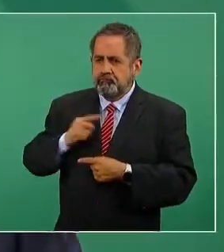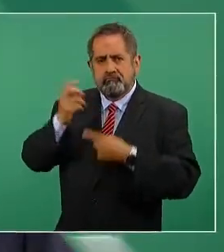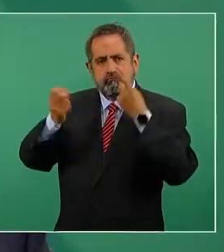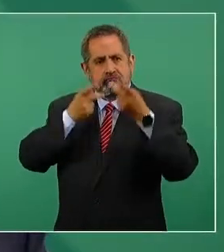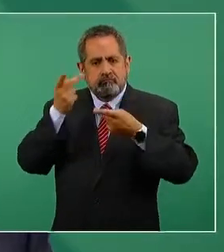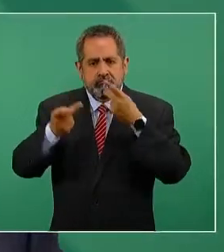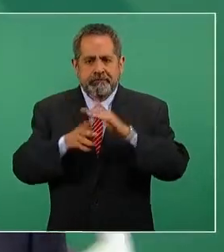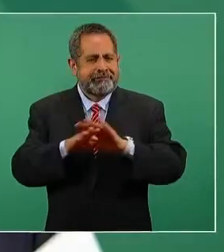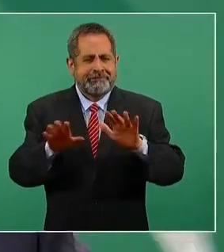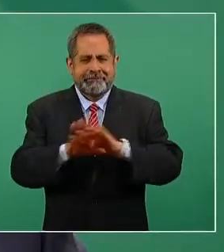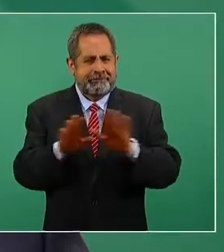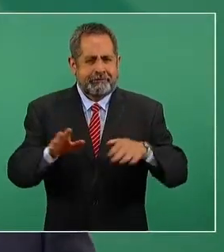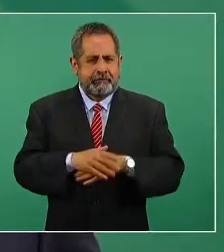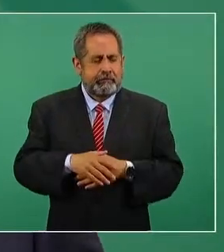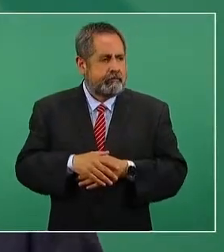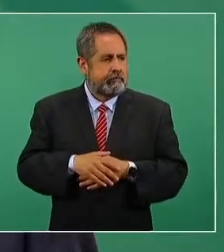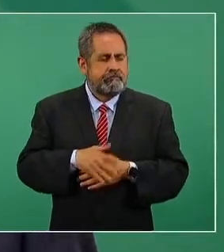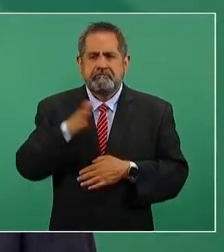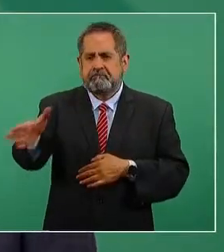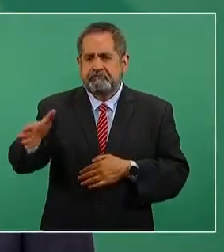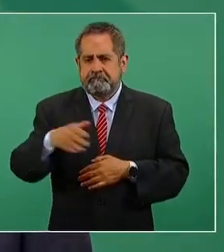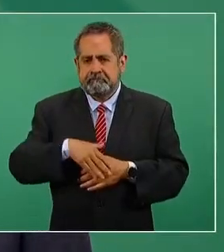voy a llegar sin avisar